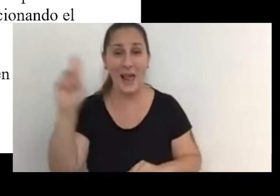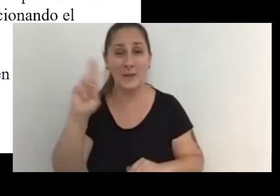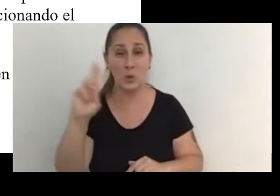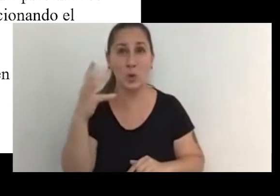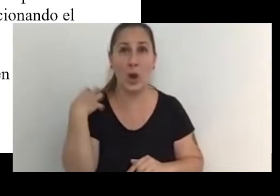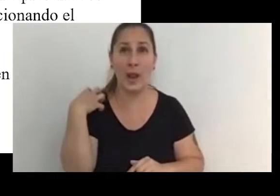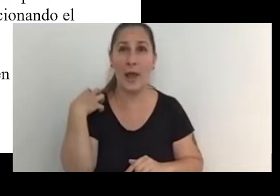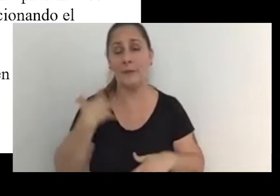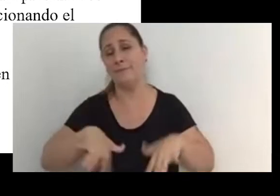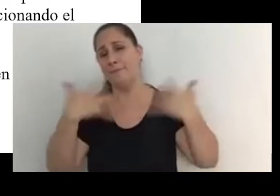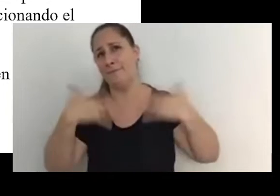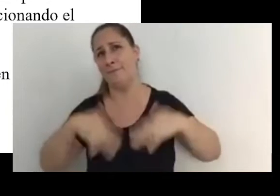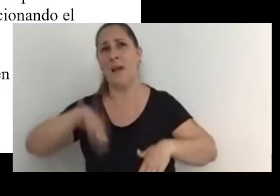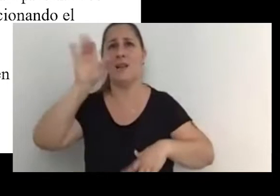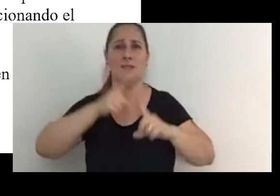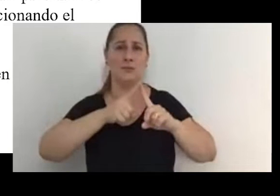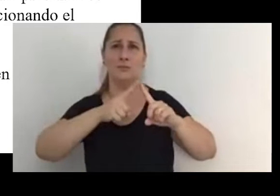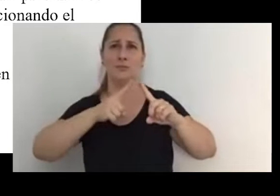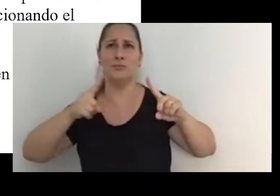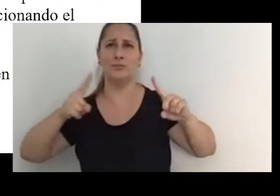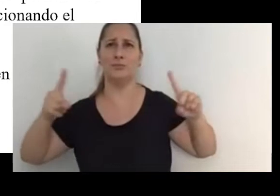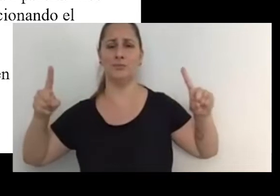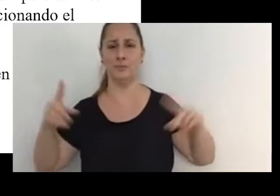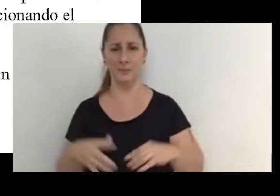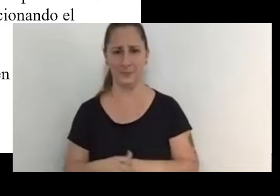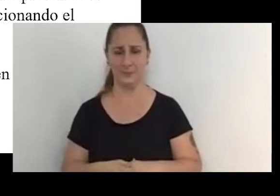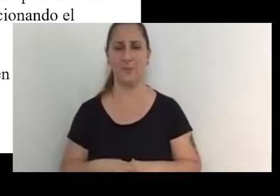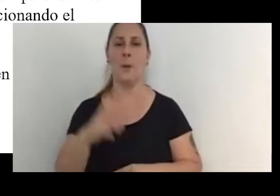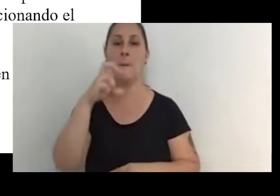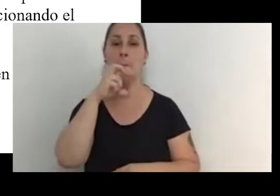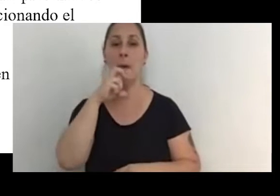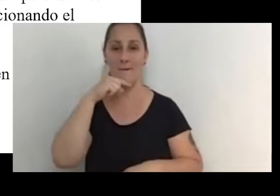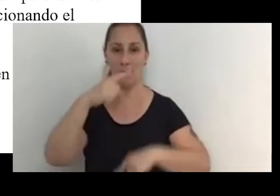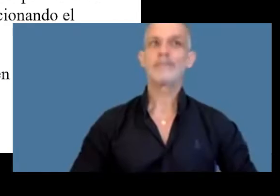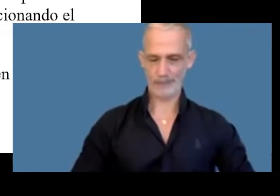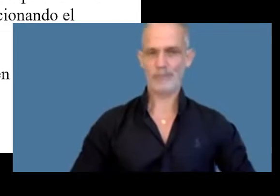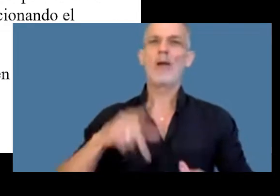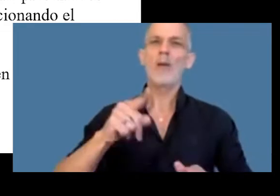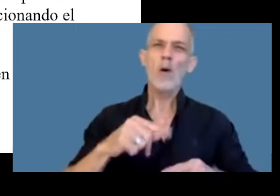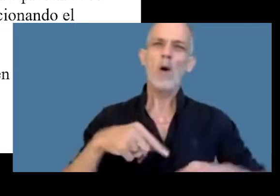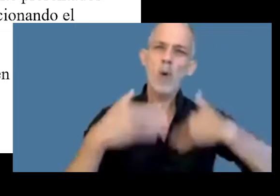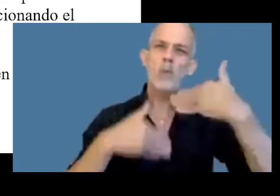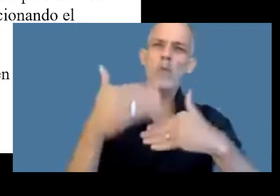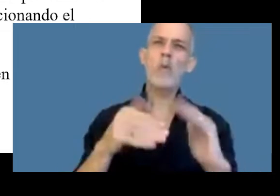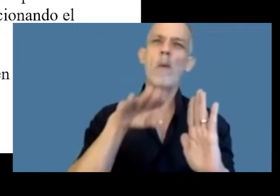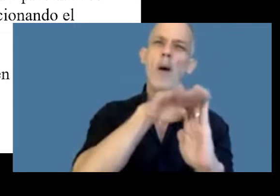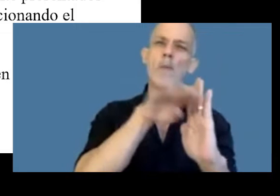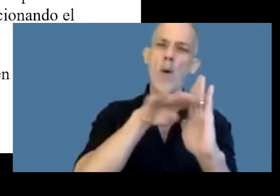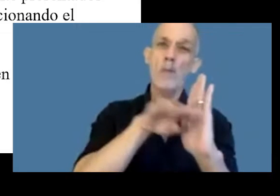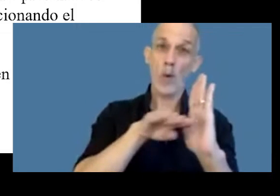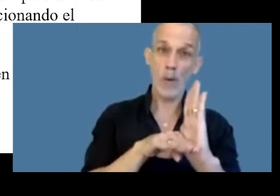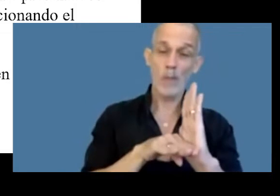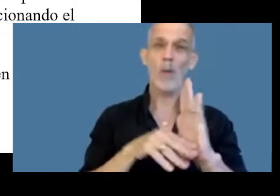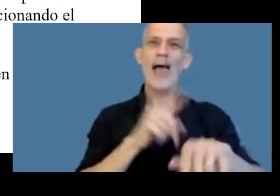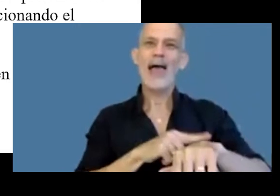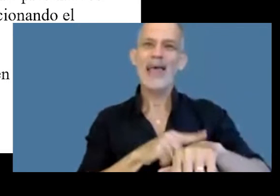es muchísimo más amplia porque define paso a paso los plazos y